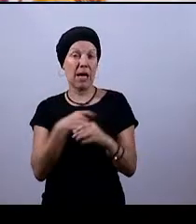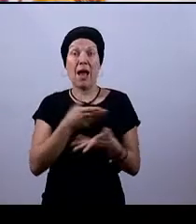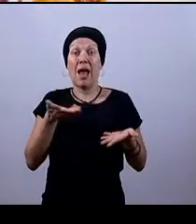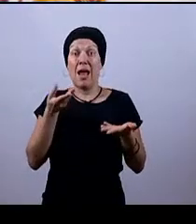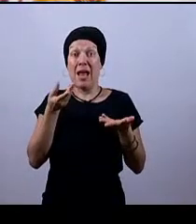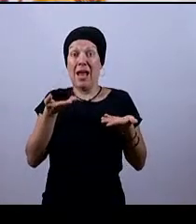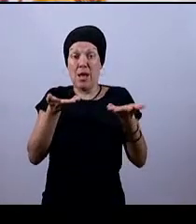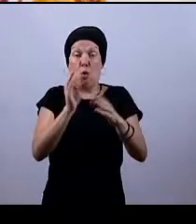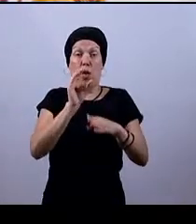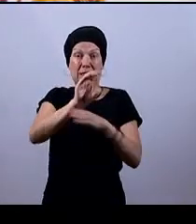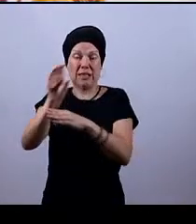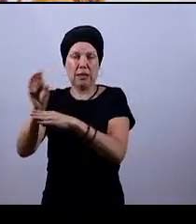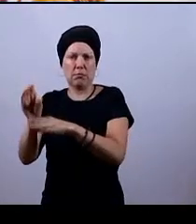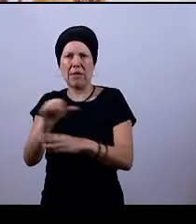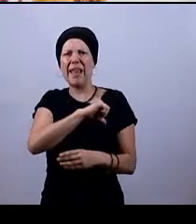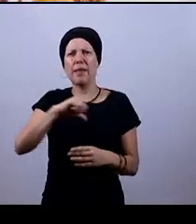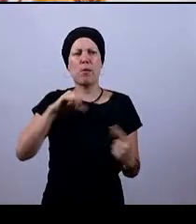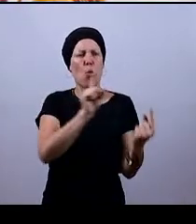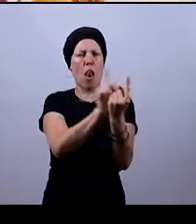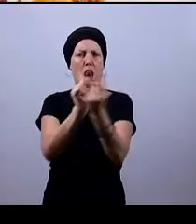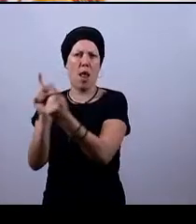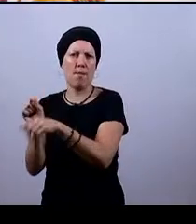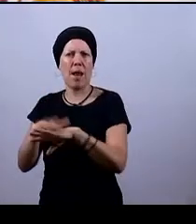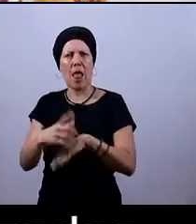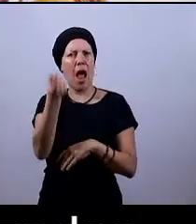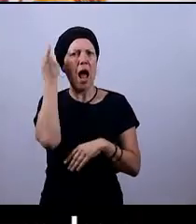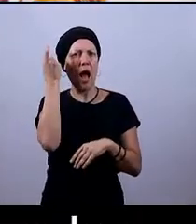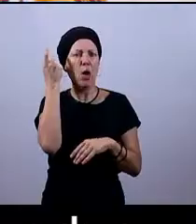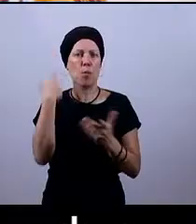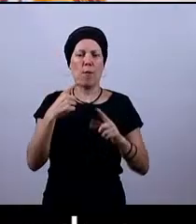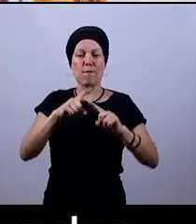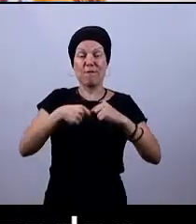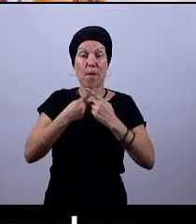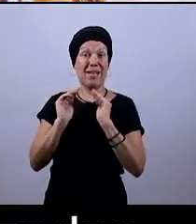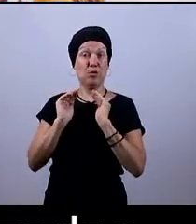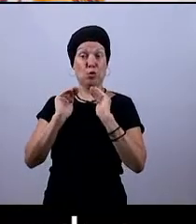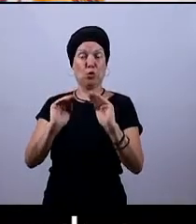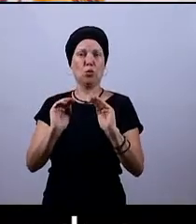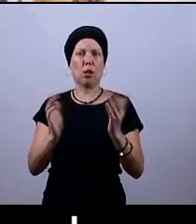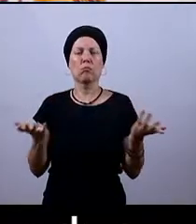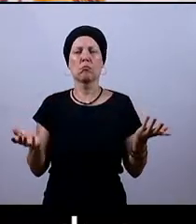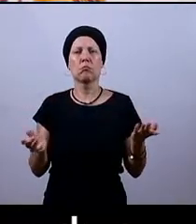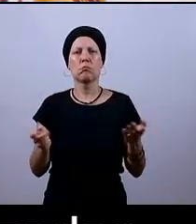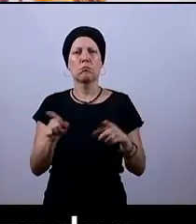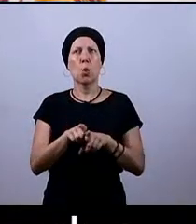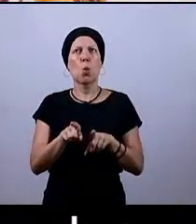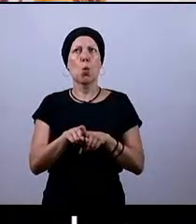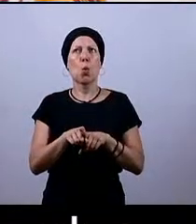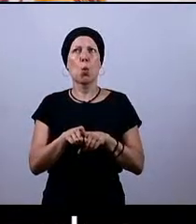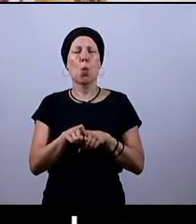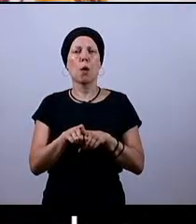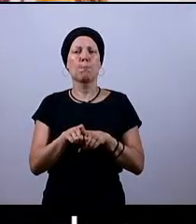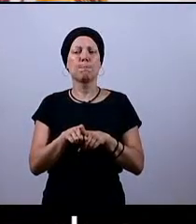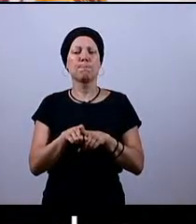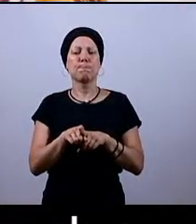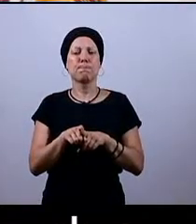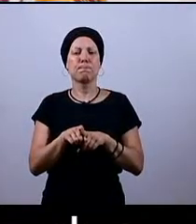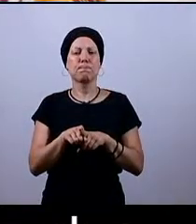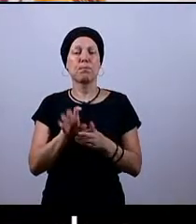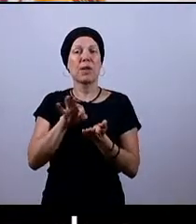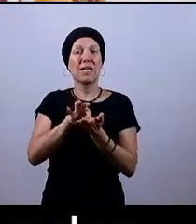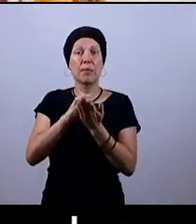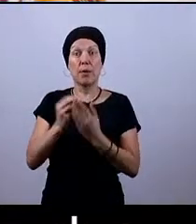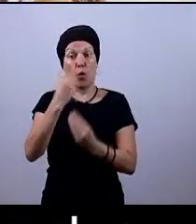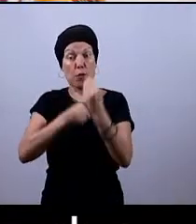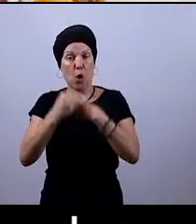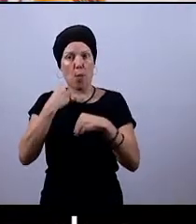ayudas son individualizadas para los alumnos cuyas familias optan por escoger libremente el servicio de